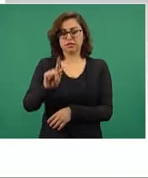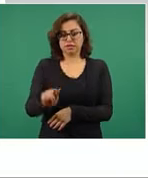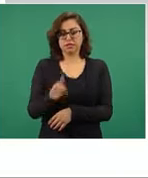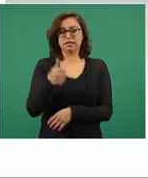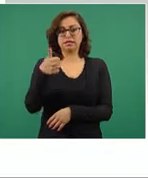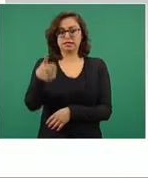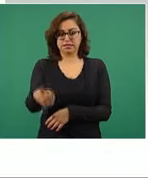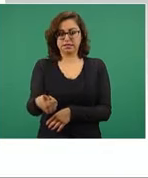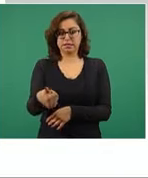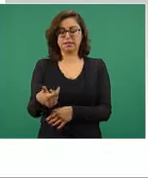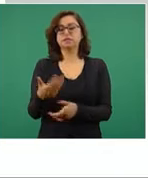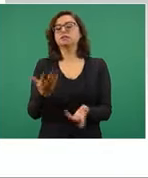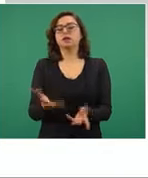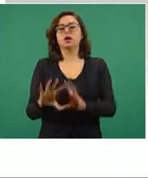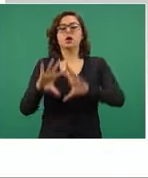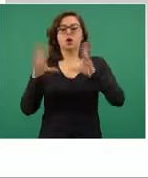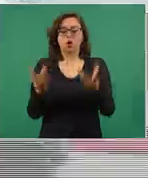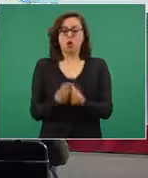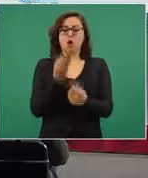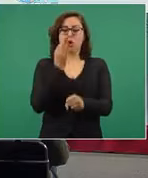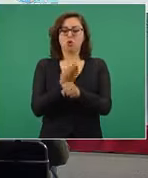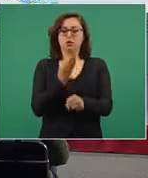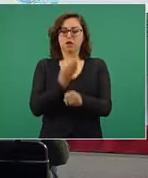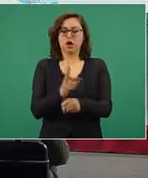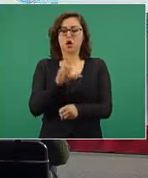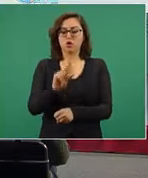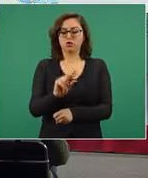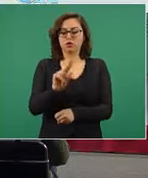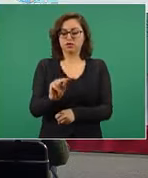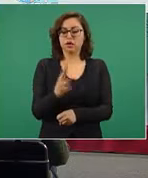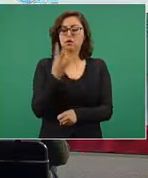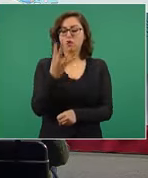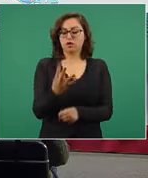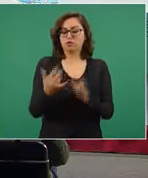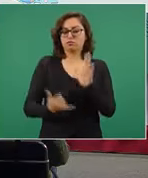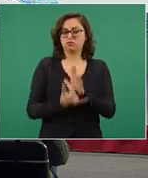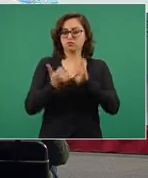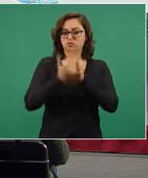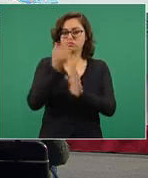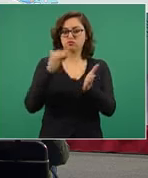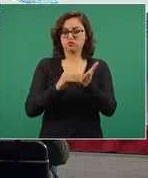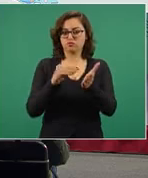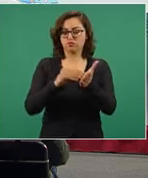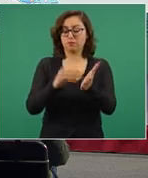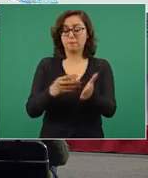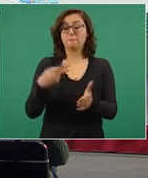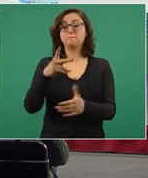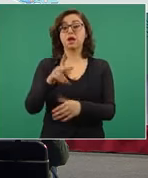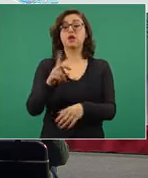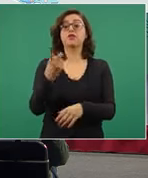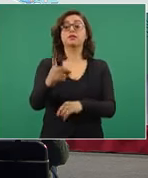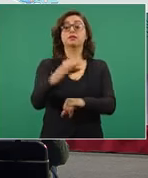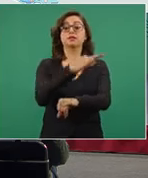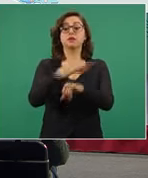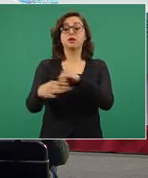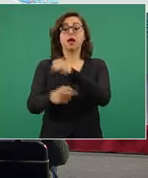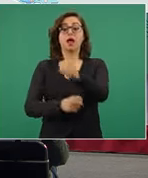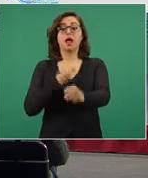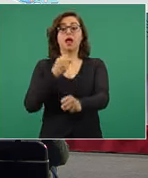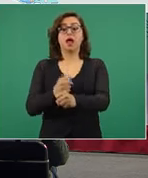84 cuarteles en construcción, para terminar el año con 248